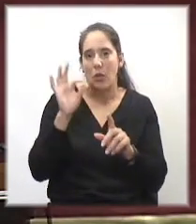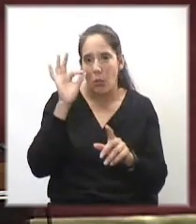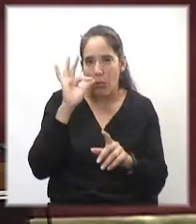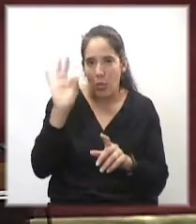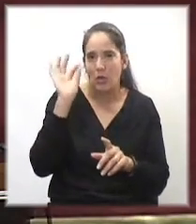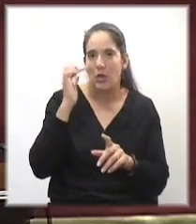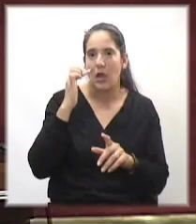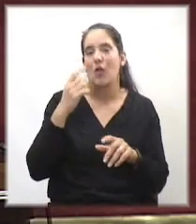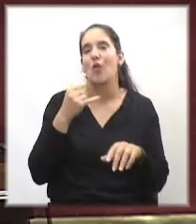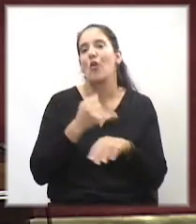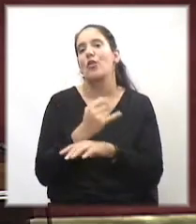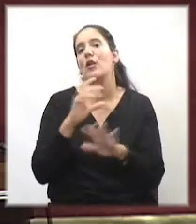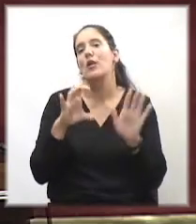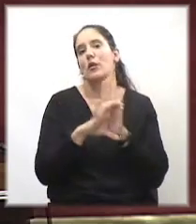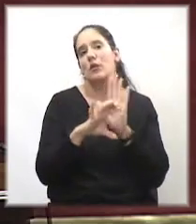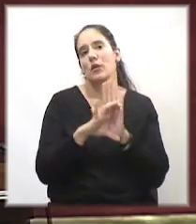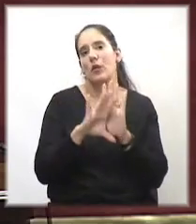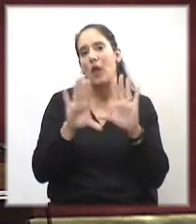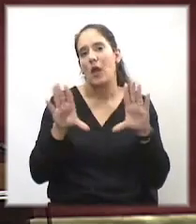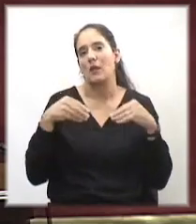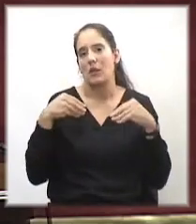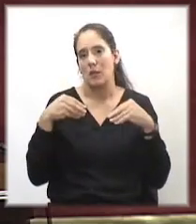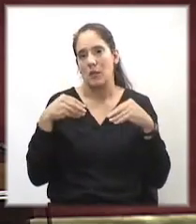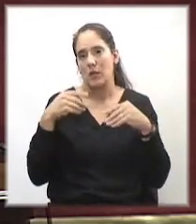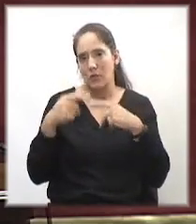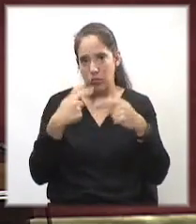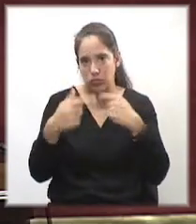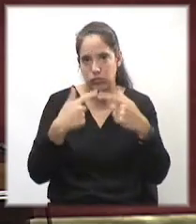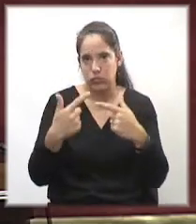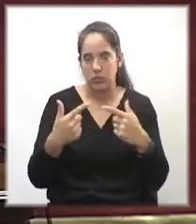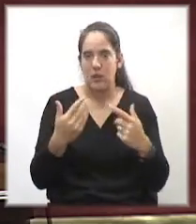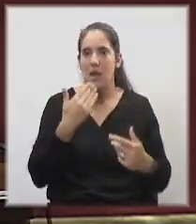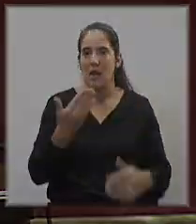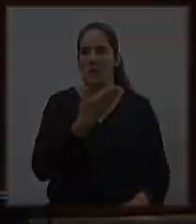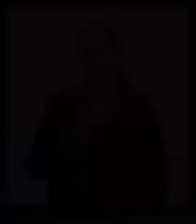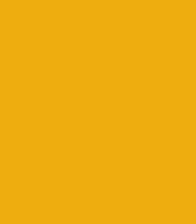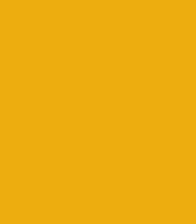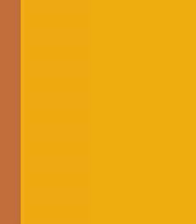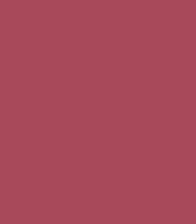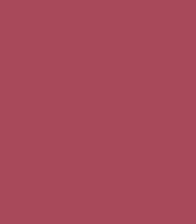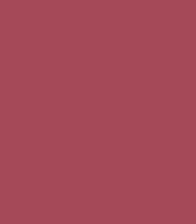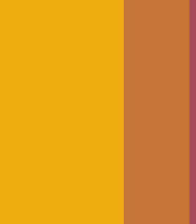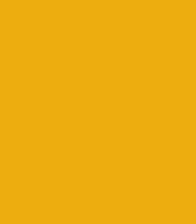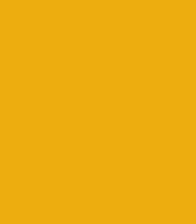puntualmente como algo inconstitucional, aceptar de llevarlo adelante. Muchas gracias, presidente.